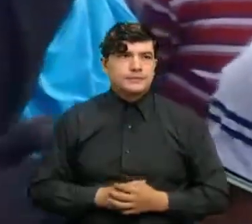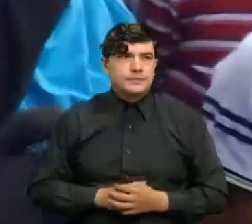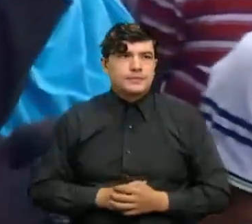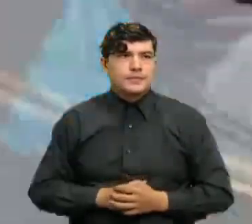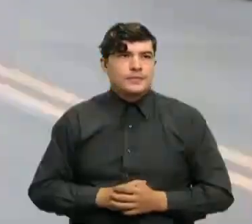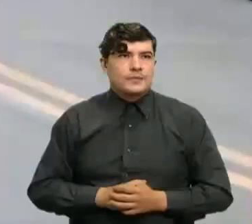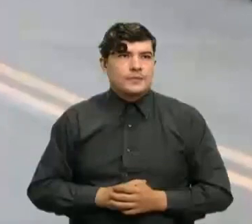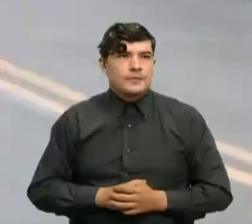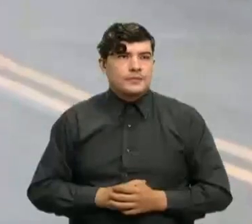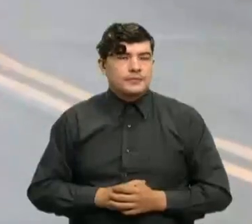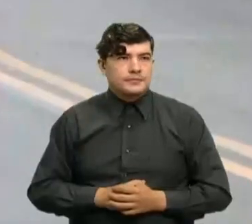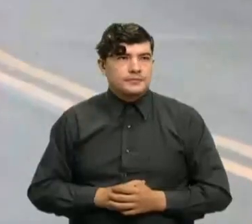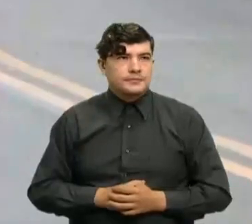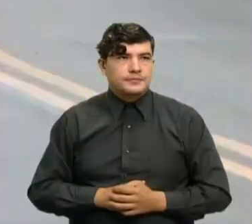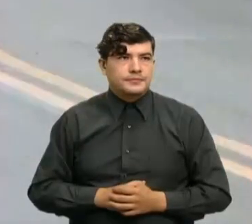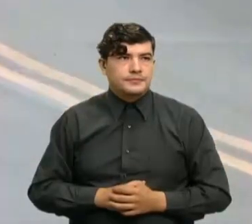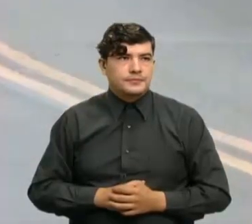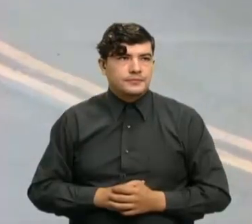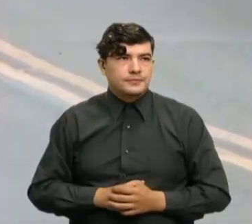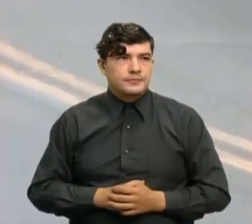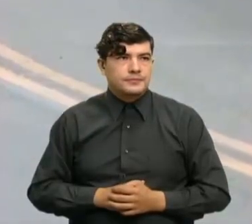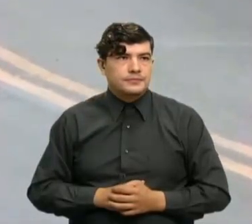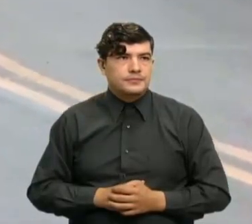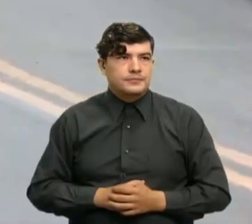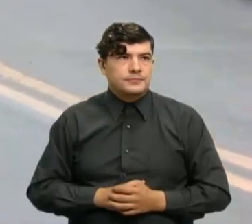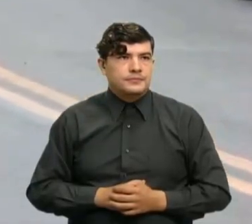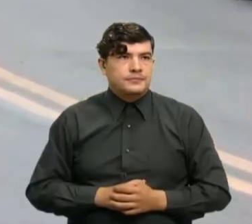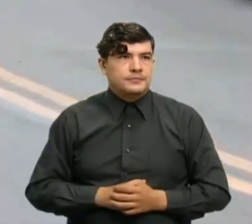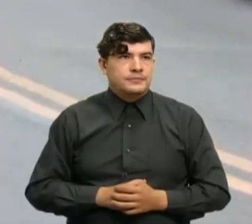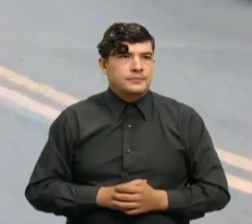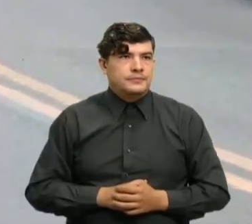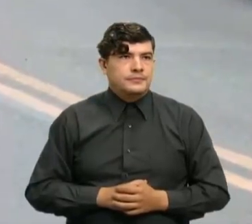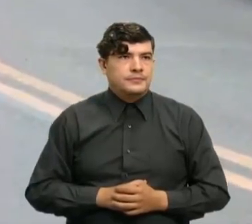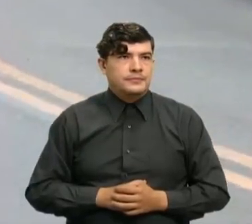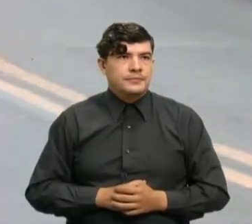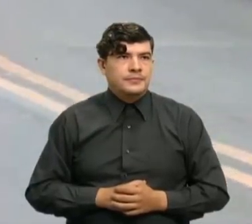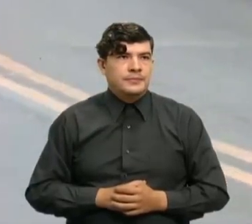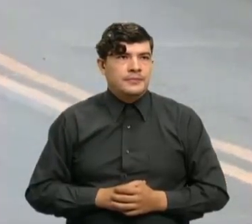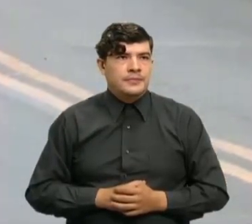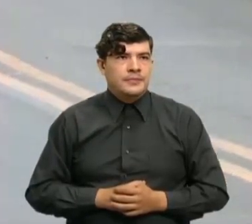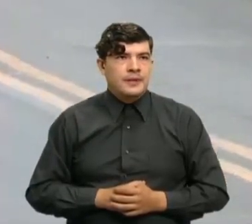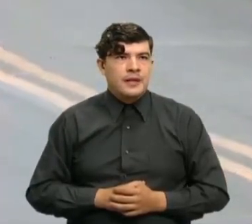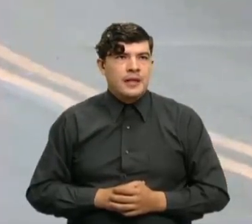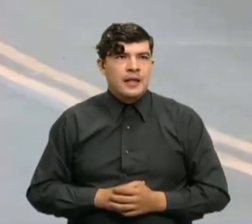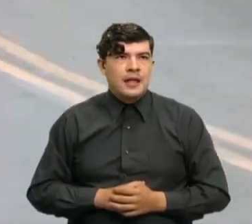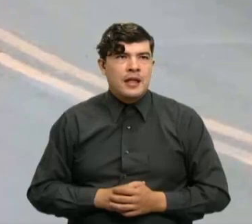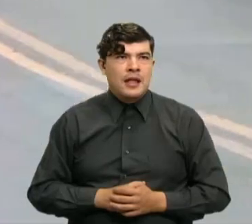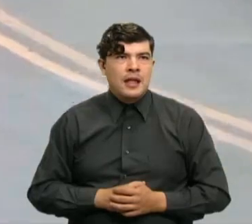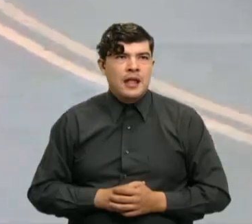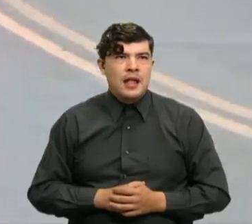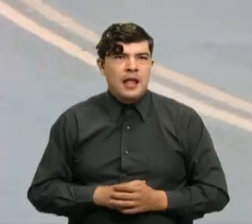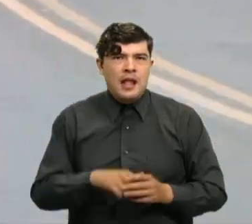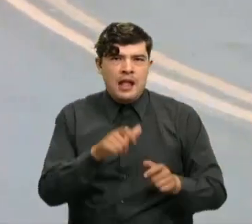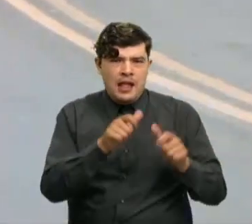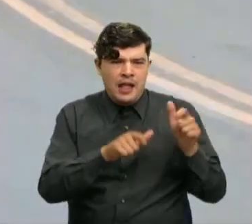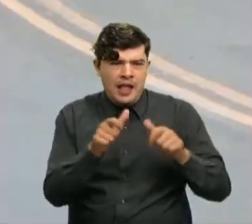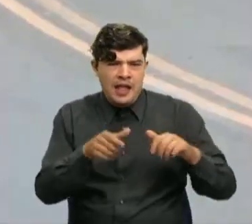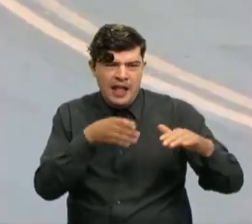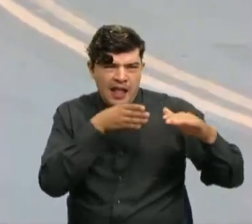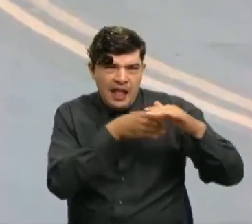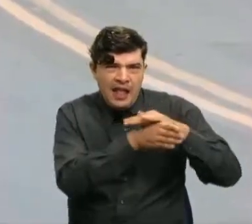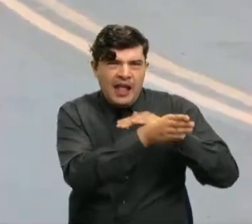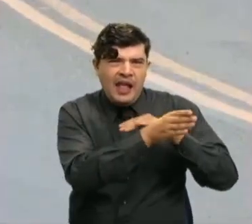¿qué es la idea? Que la gente que no tiene nada que ir a hacer allá, no pase, porque en un momento se puede armar